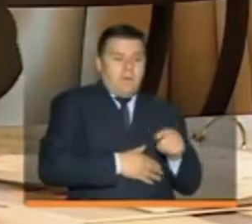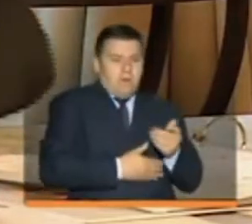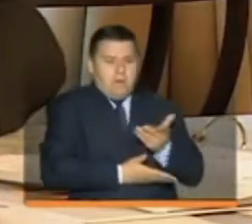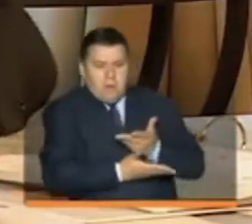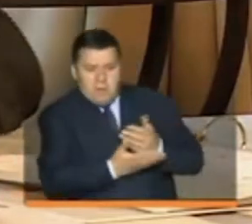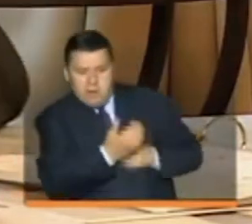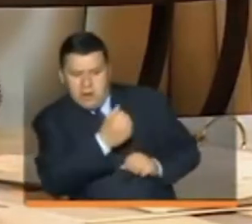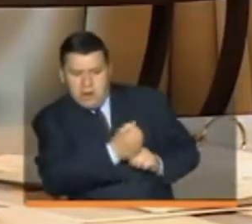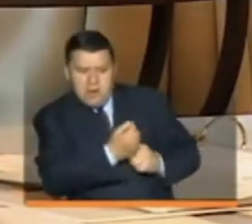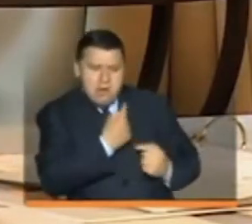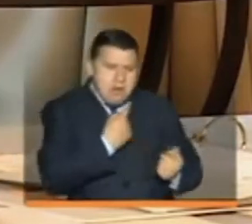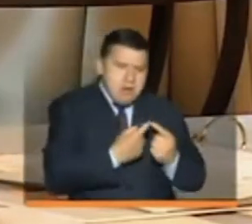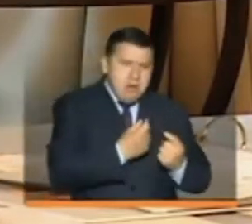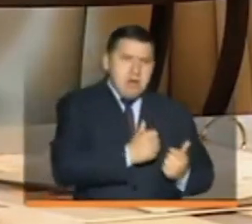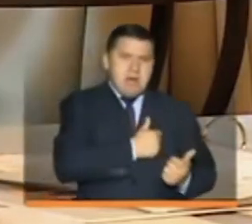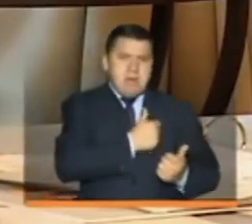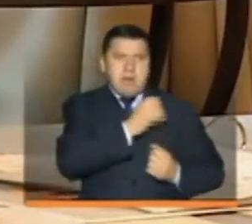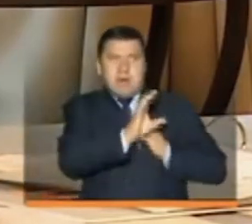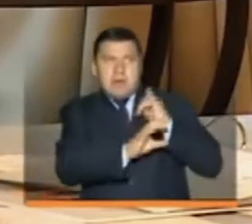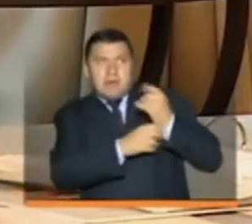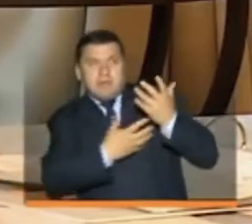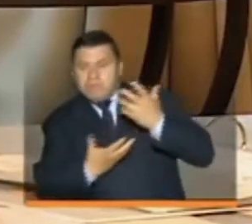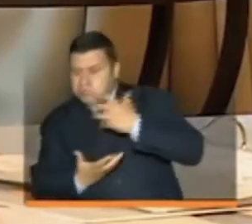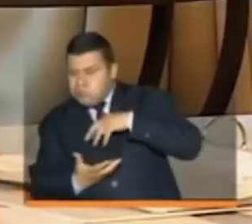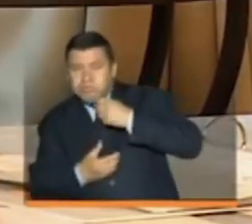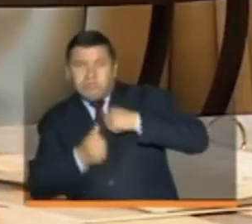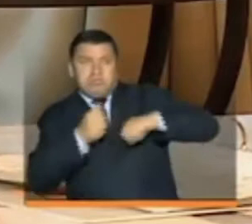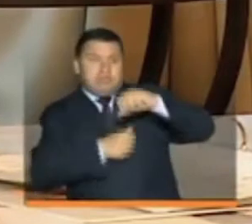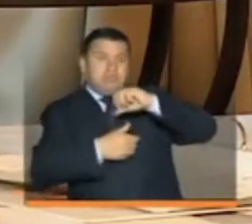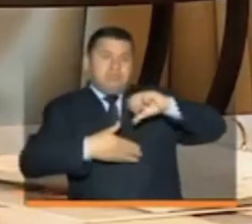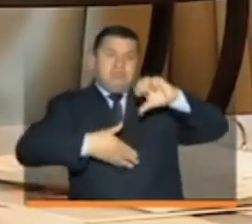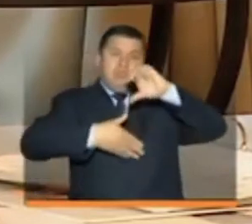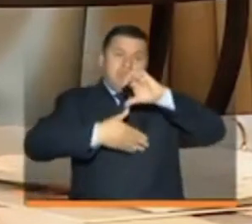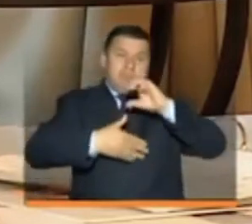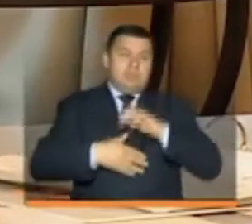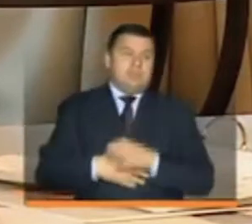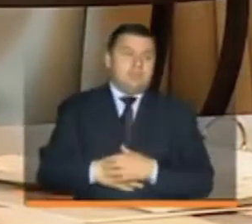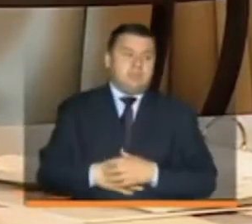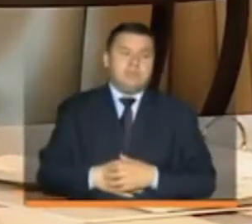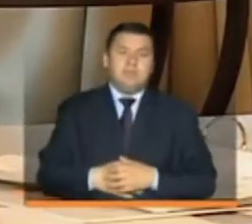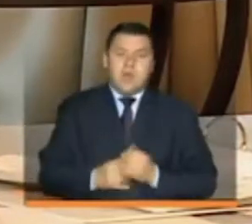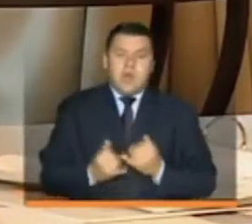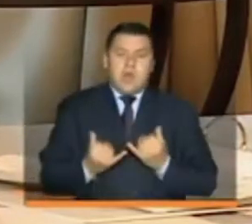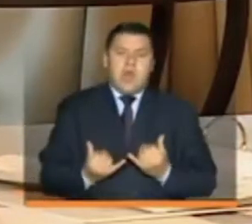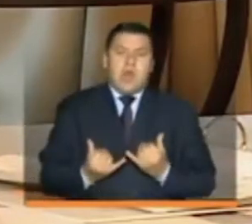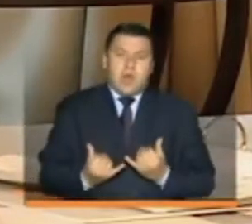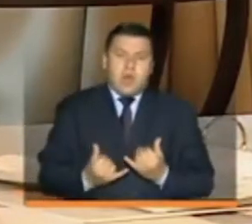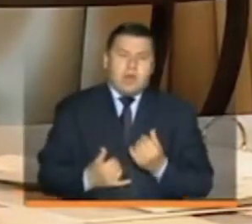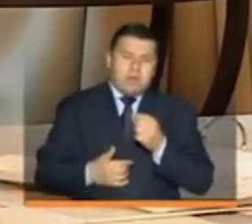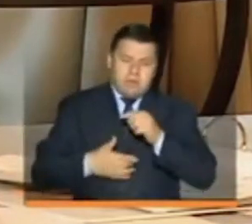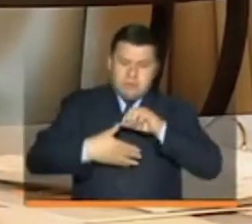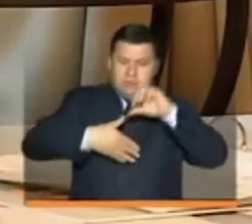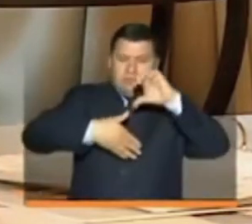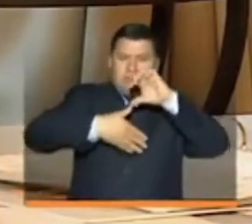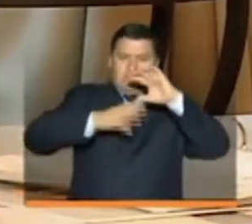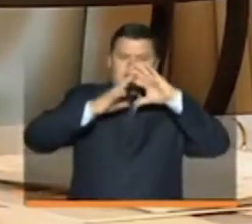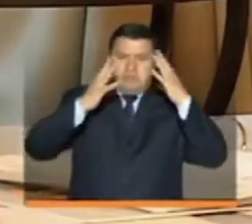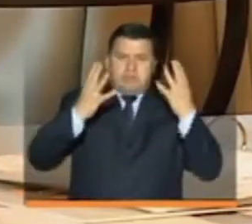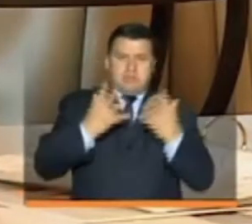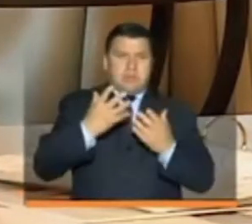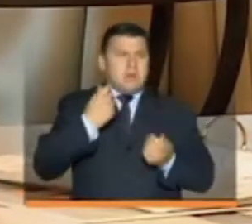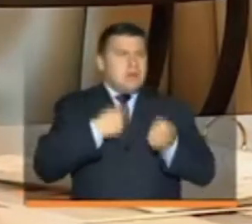multilateralismo, del aprovechamiento de los mercados internacionales. La Alianza del Pacífico representa hoy el cuarto destino de